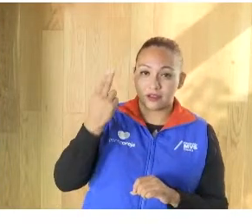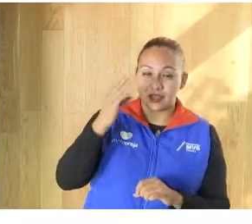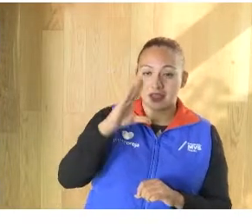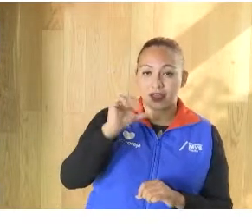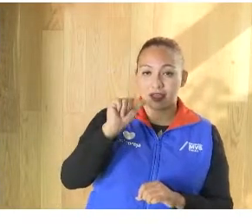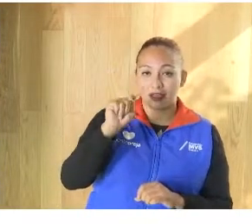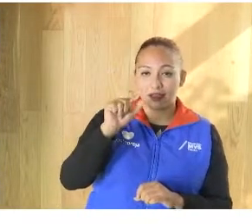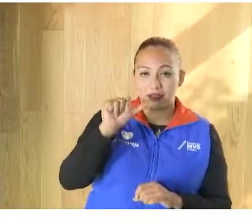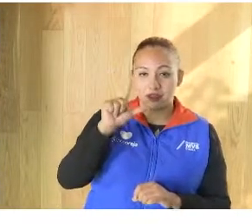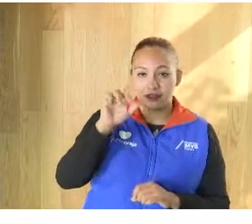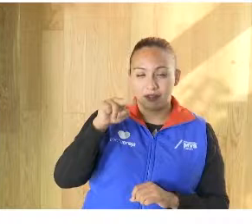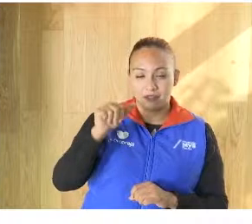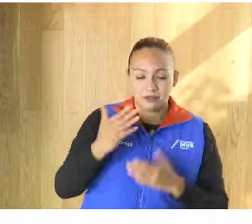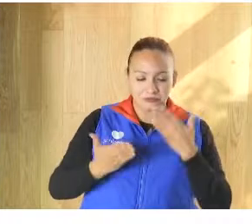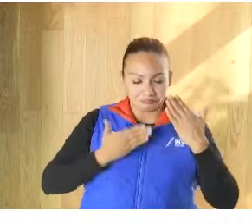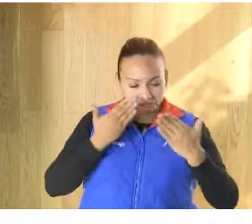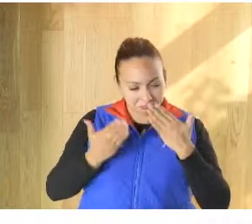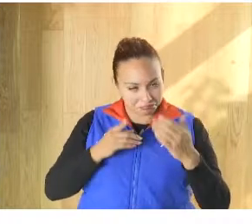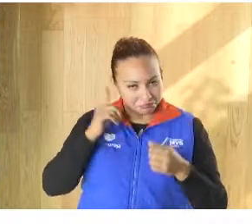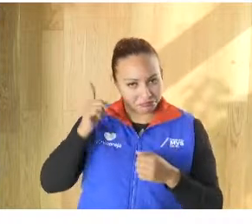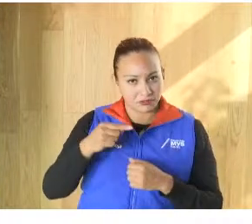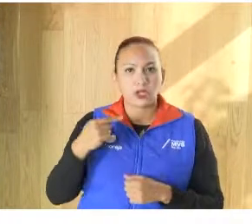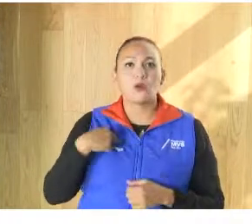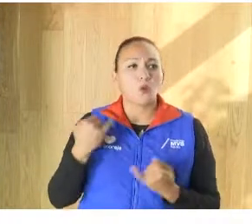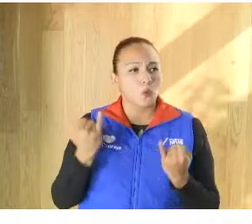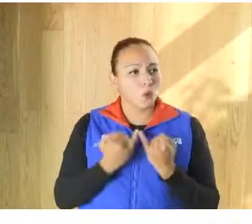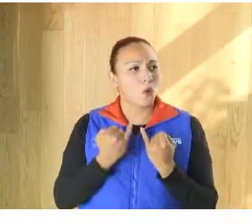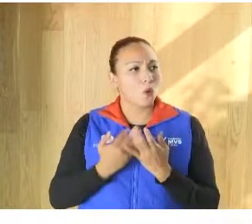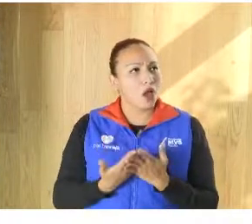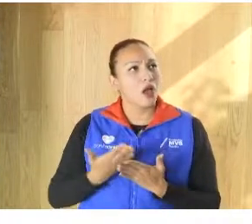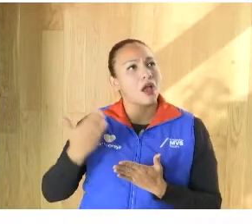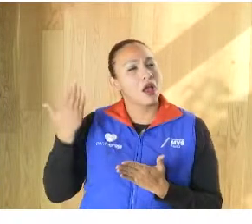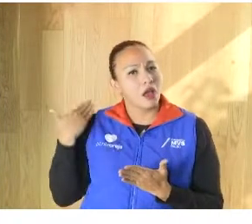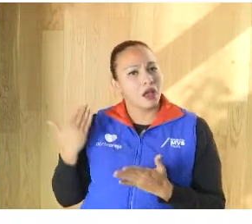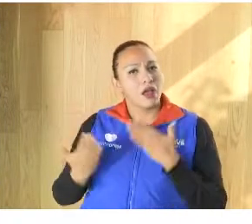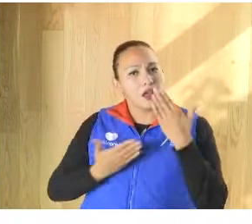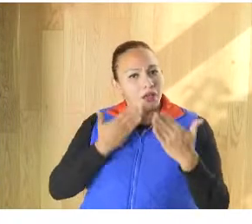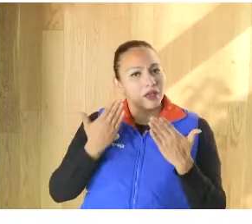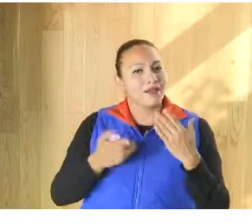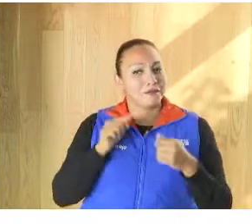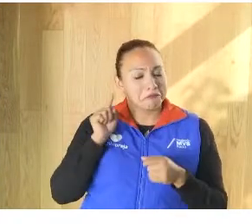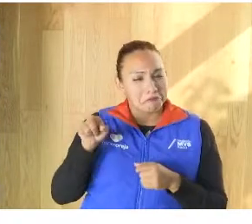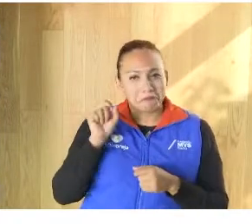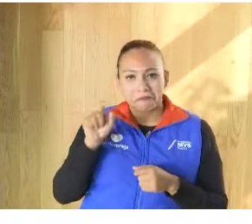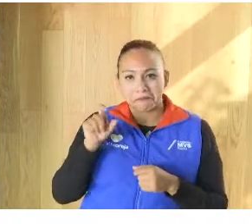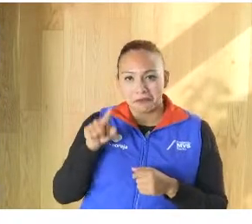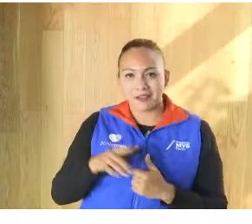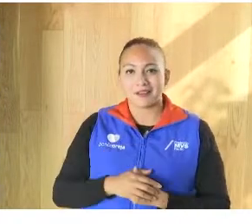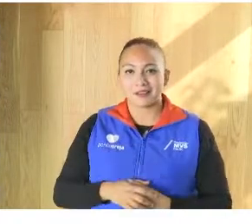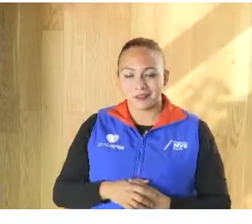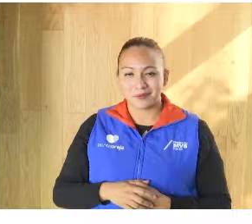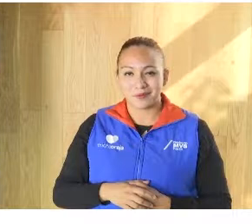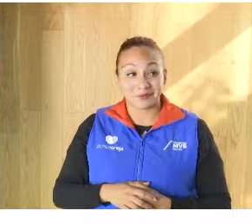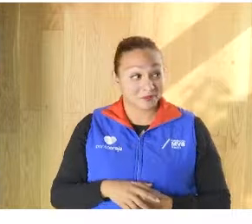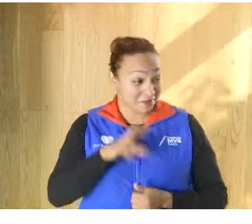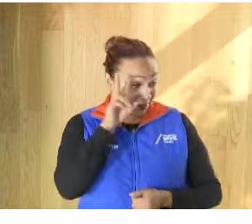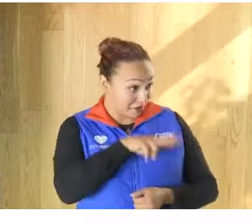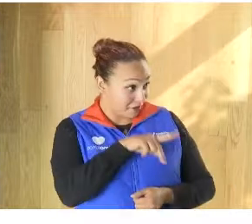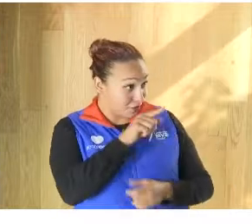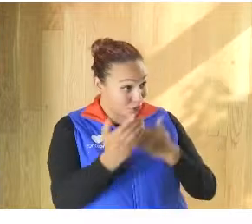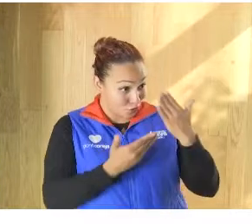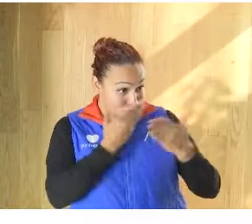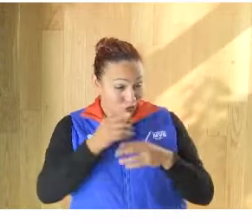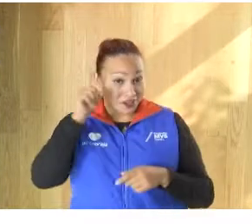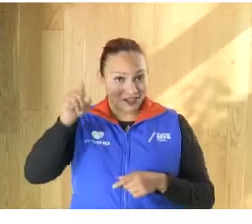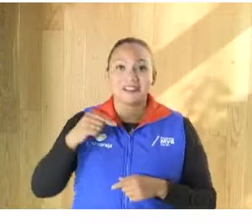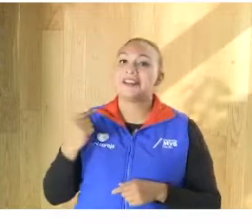Cataluña. Yo también estudié ahí un máster, así que es, ¿cómo se dice? ¿En verdad? Colega, así es